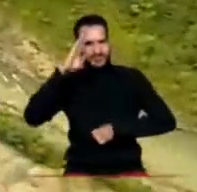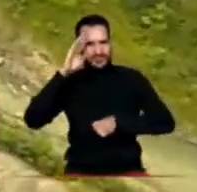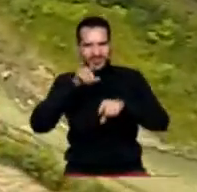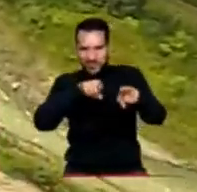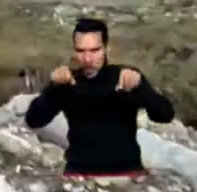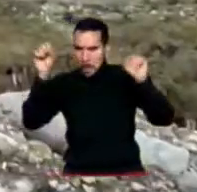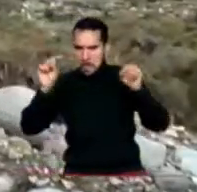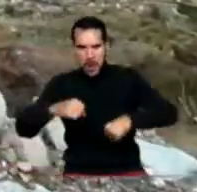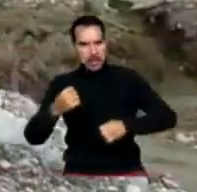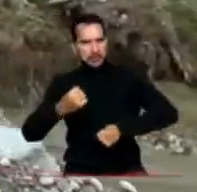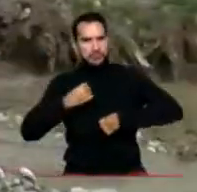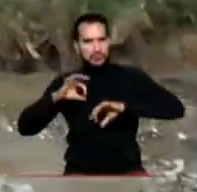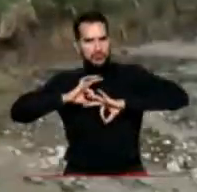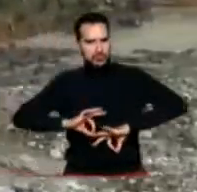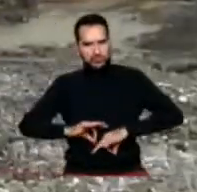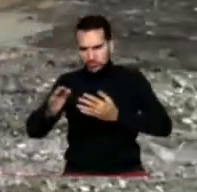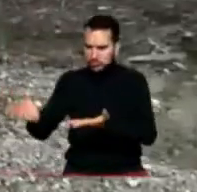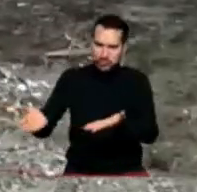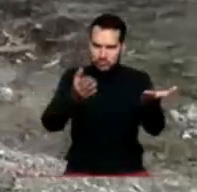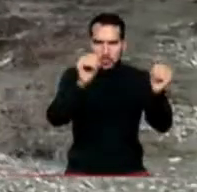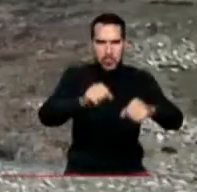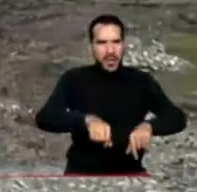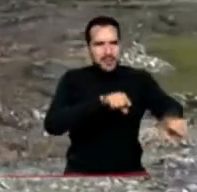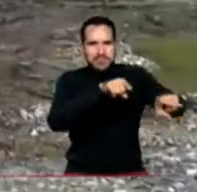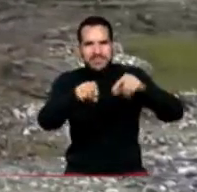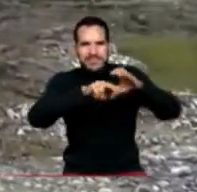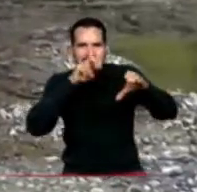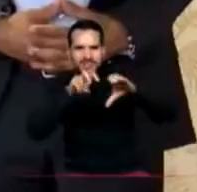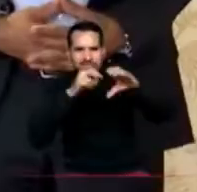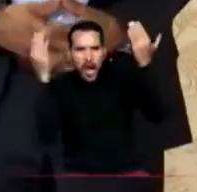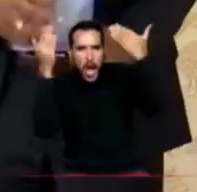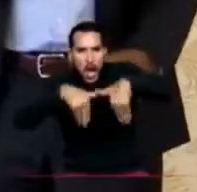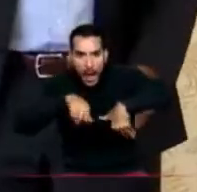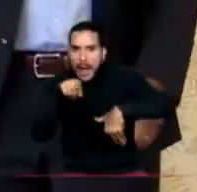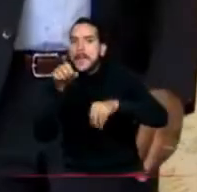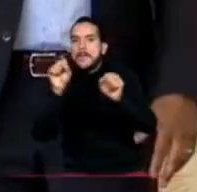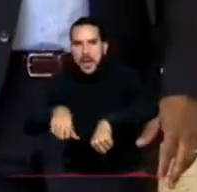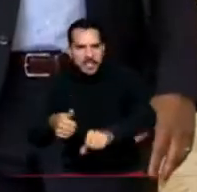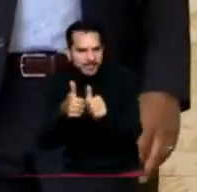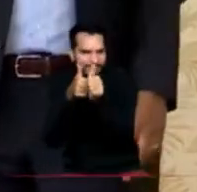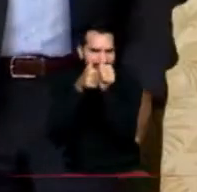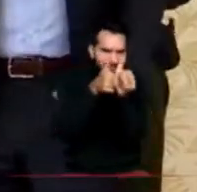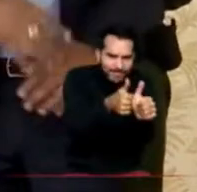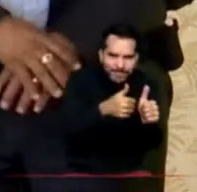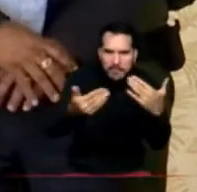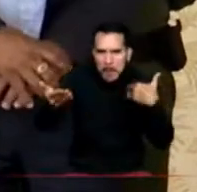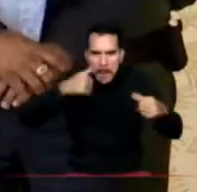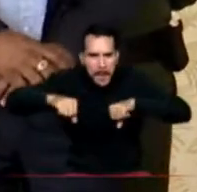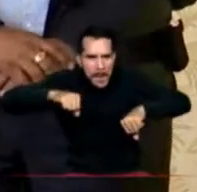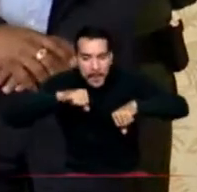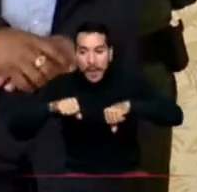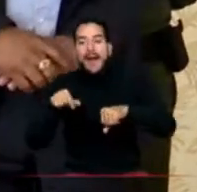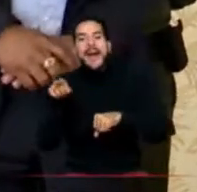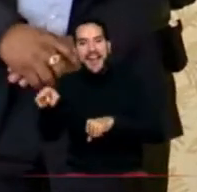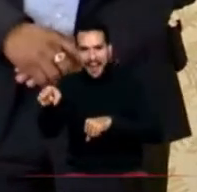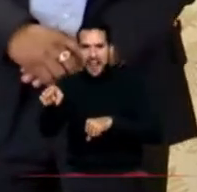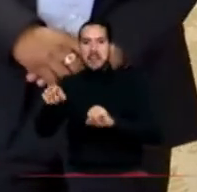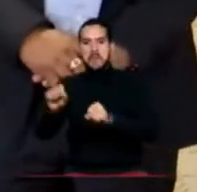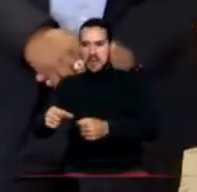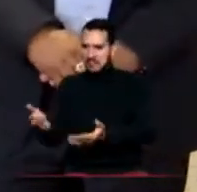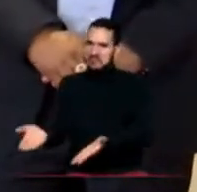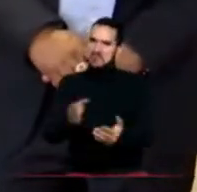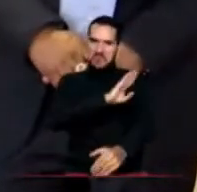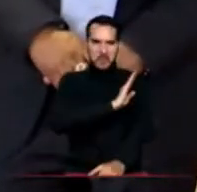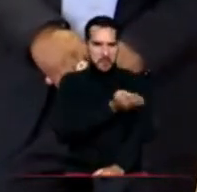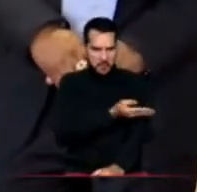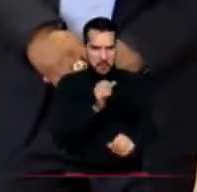minería ilegal, consideramos que va a duplicar las capacidades de la fuerza pública en enfrentar ese fenómeno. En